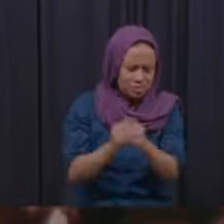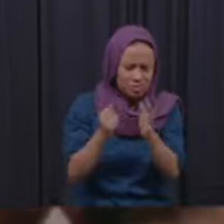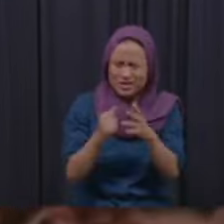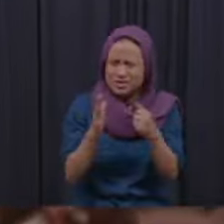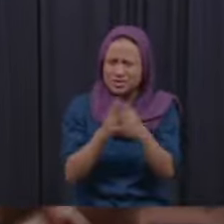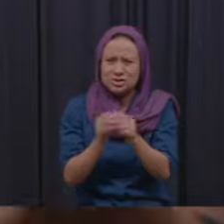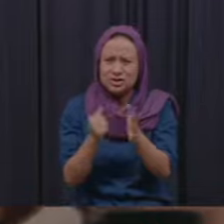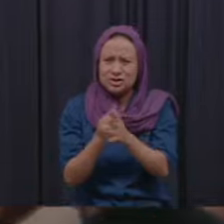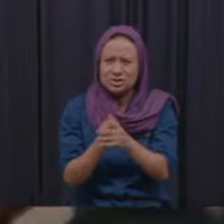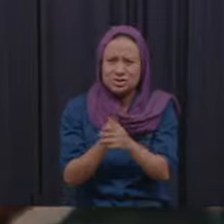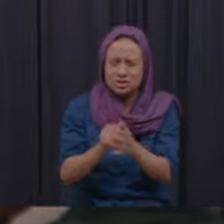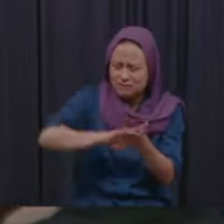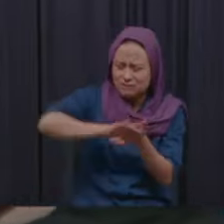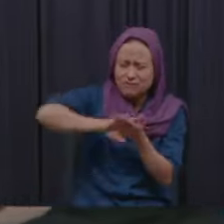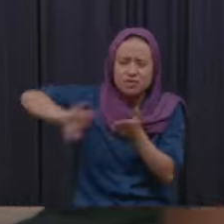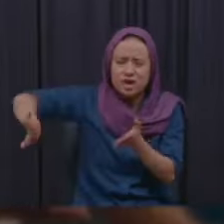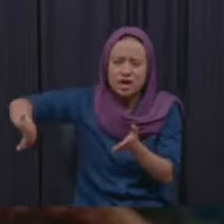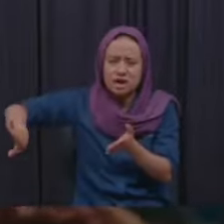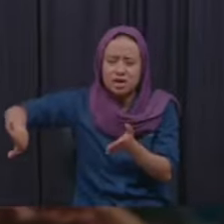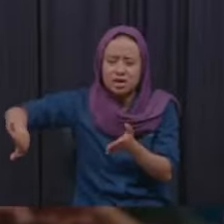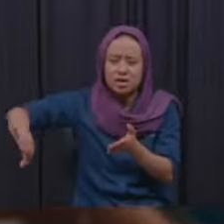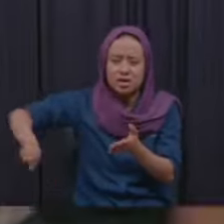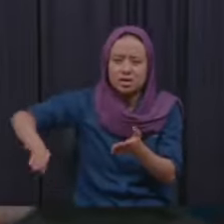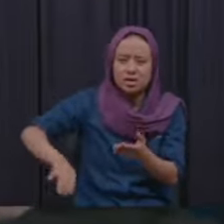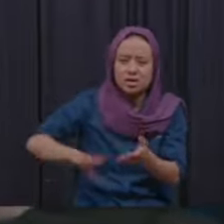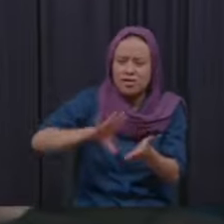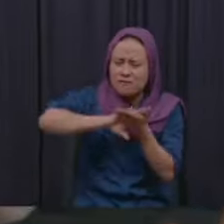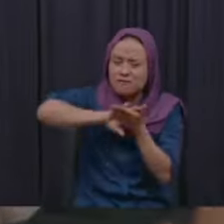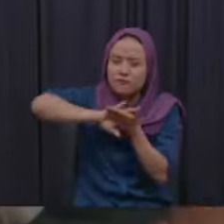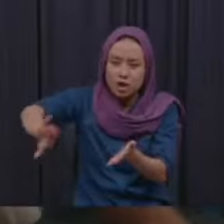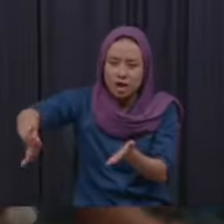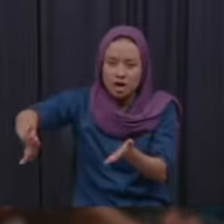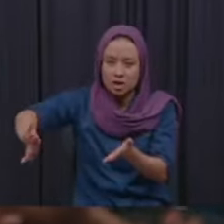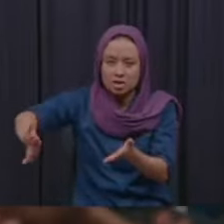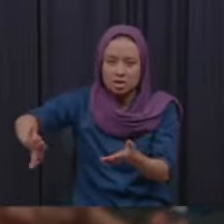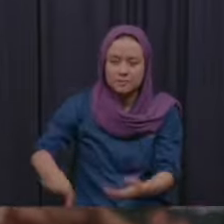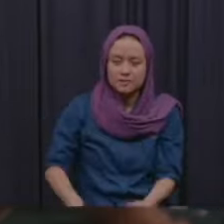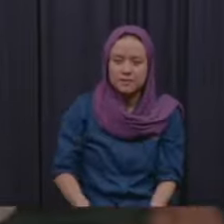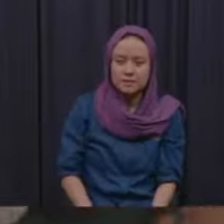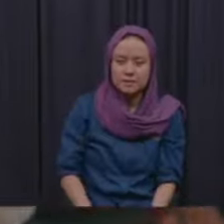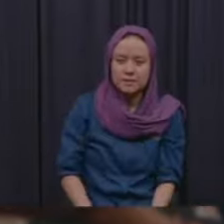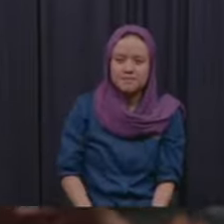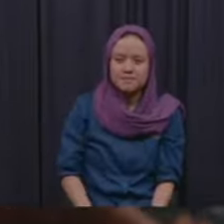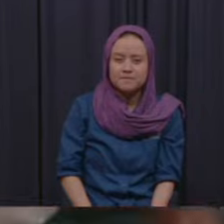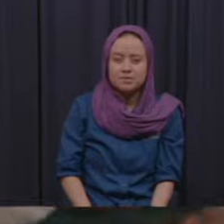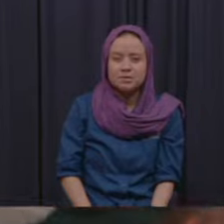va fuera. Fuera.